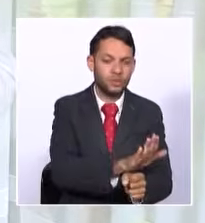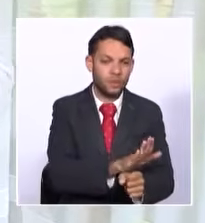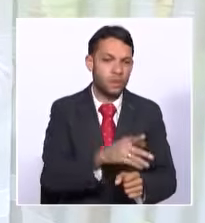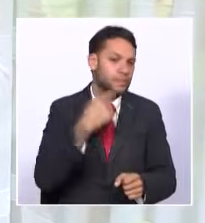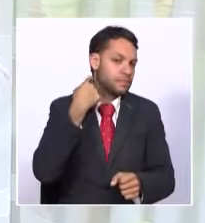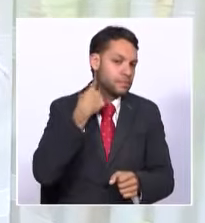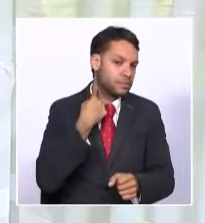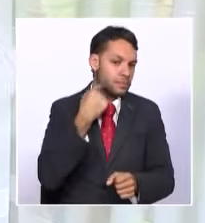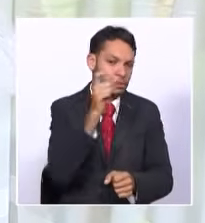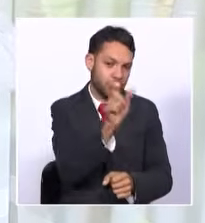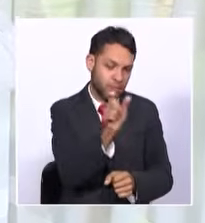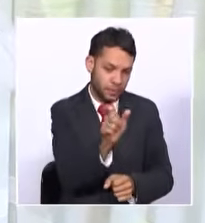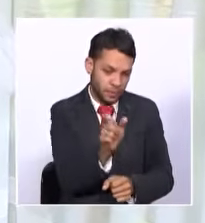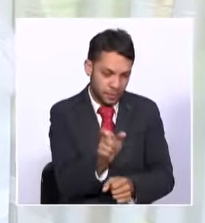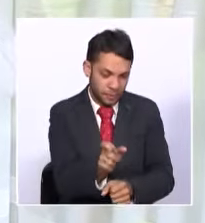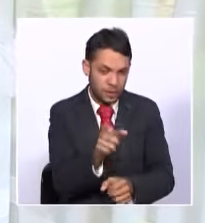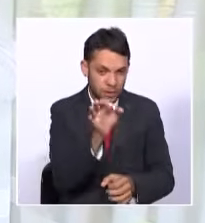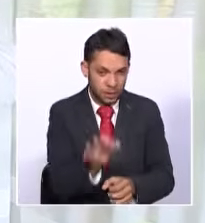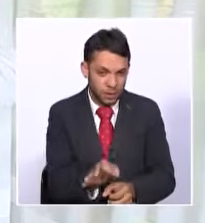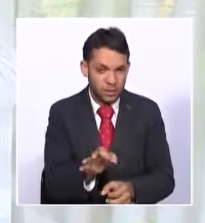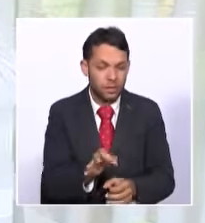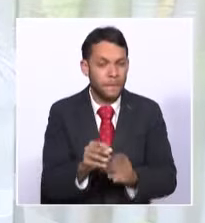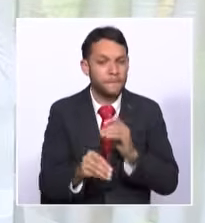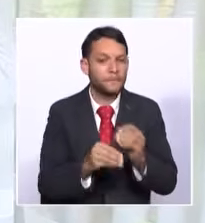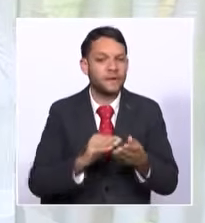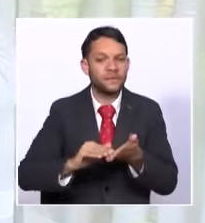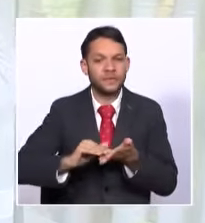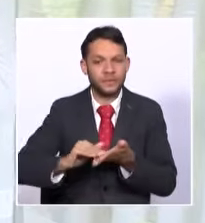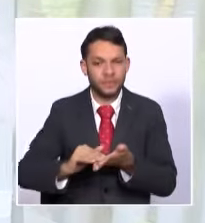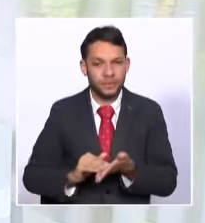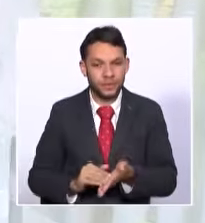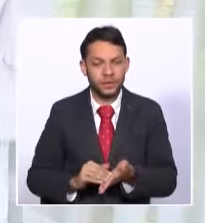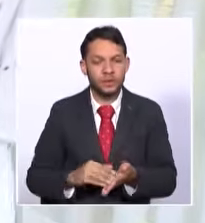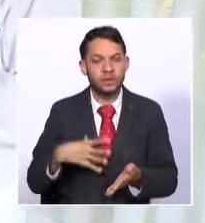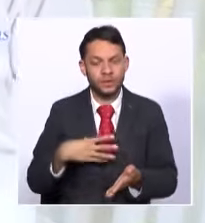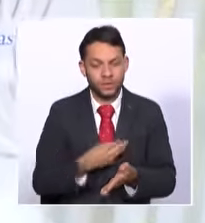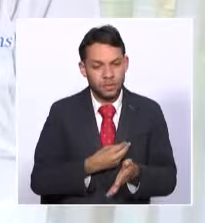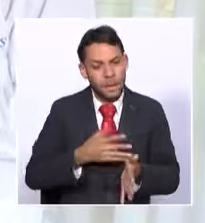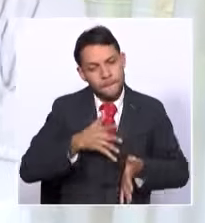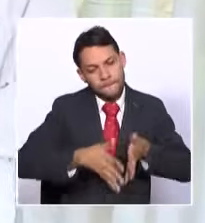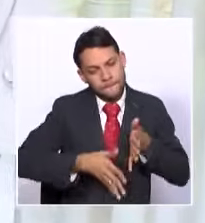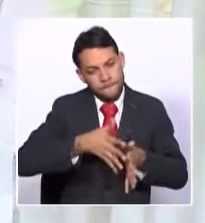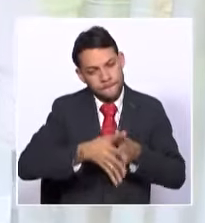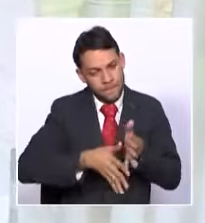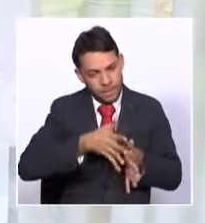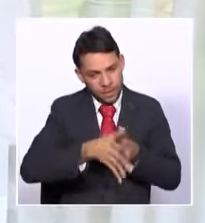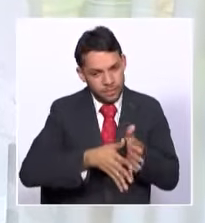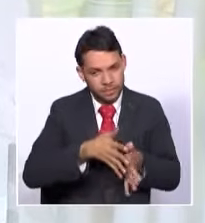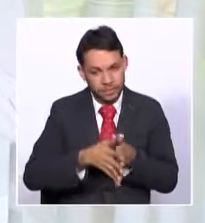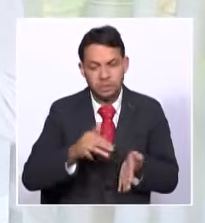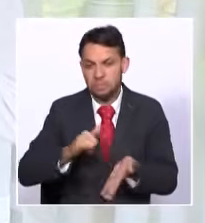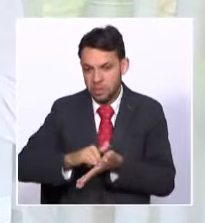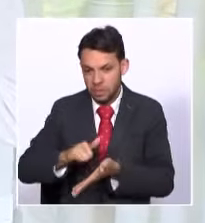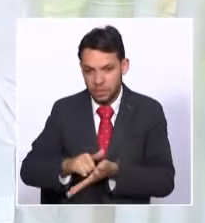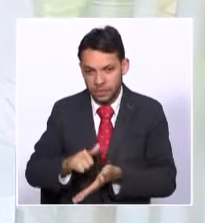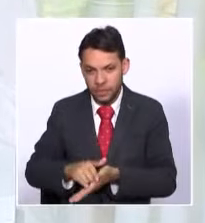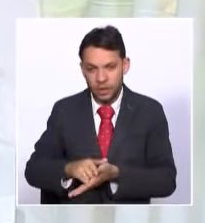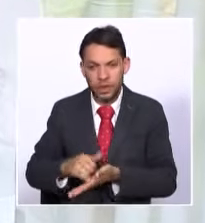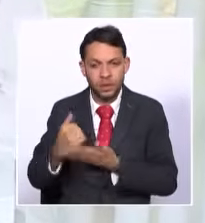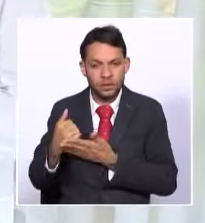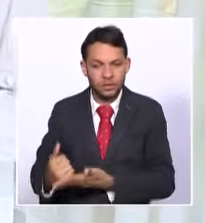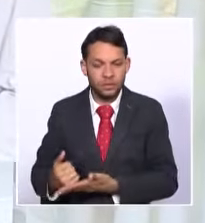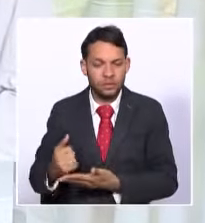y uno de esos tratamientos que nos da un resultado maravilloso es la quiropraxia, para que vamos haciéndole una terapia al doctor